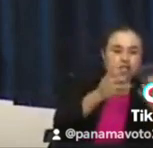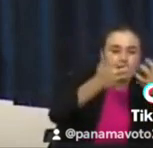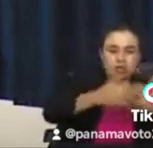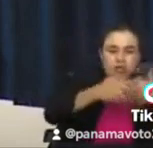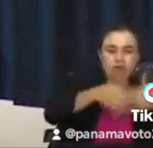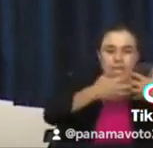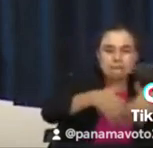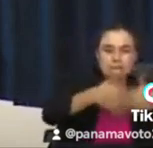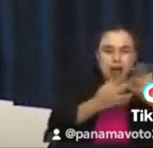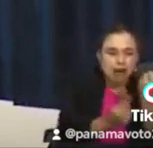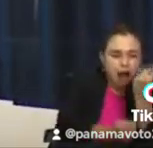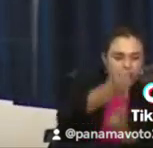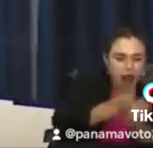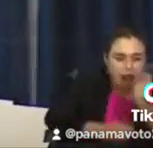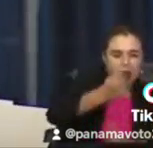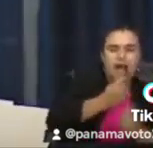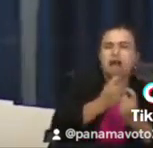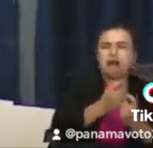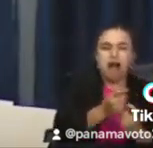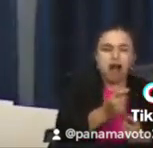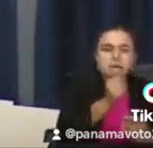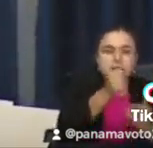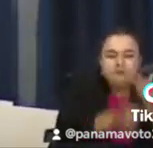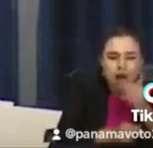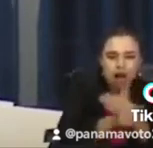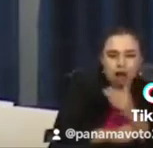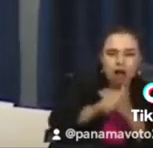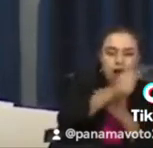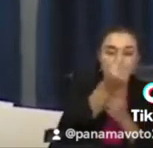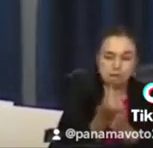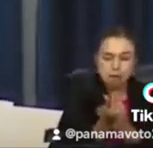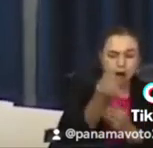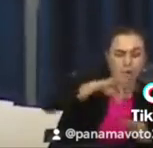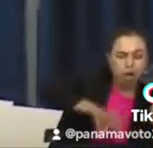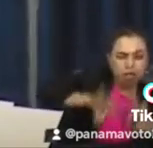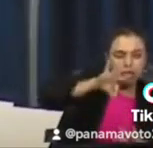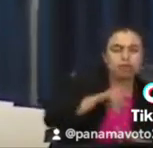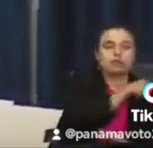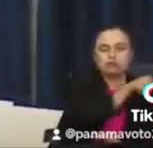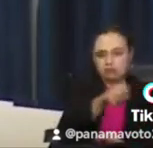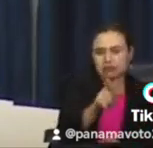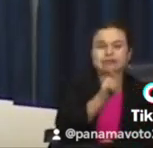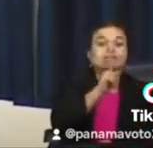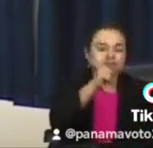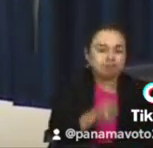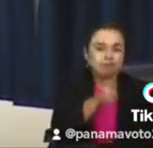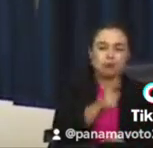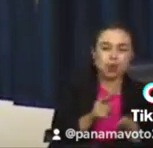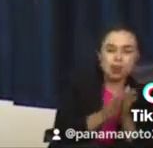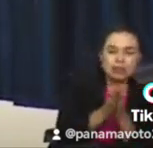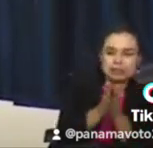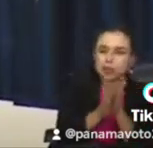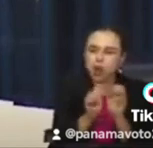políticos, comerciales, que juegan al son exclusivo de lucrar en